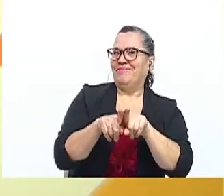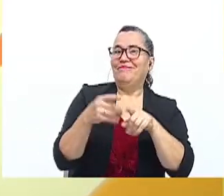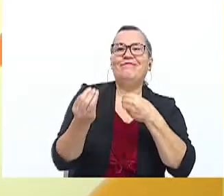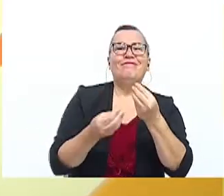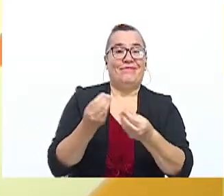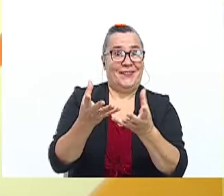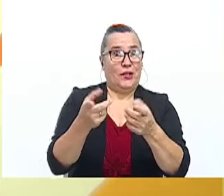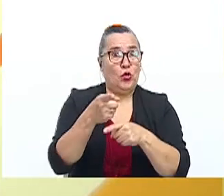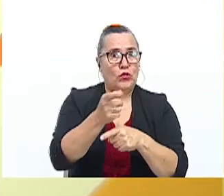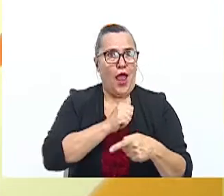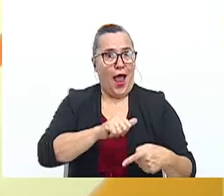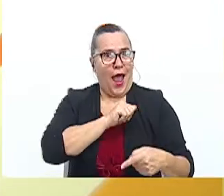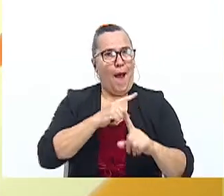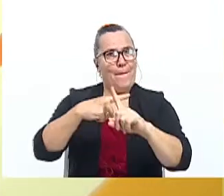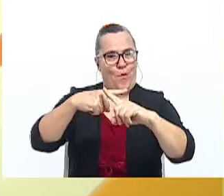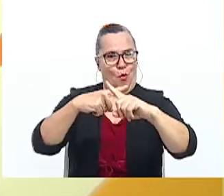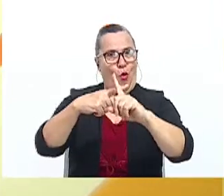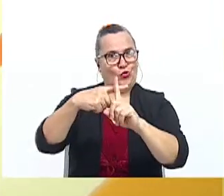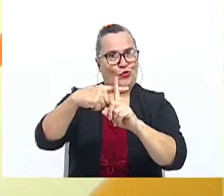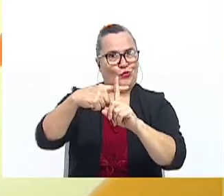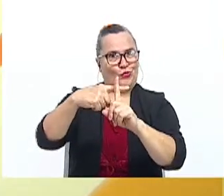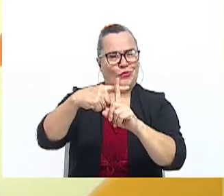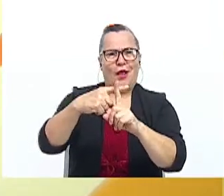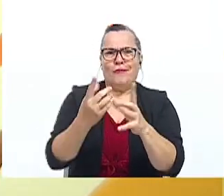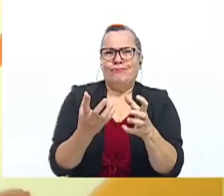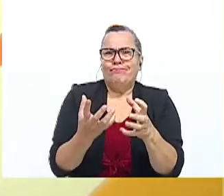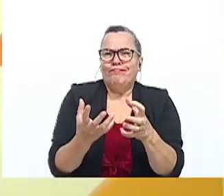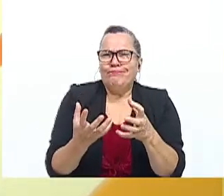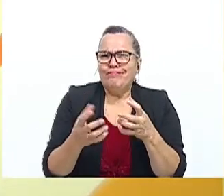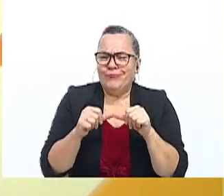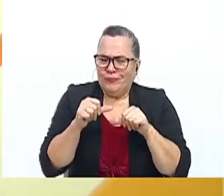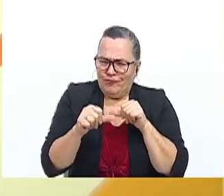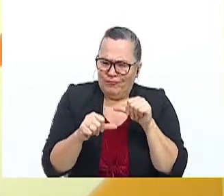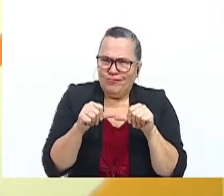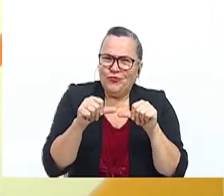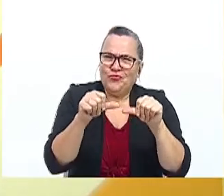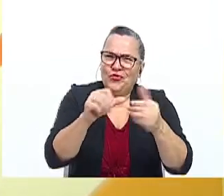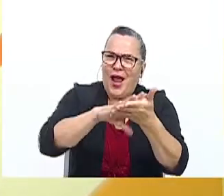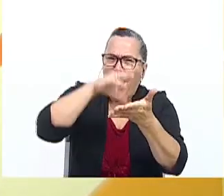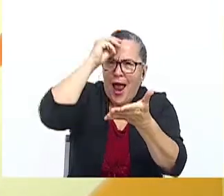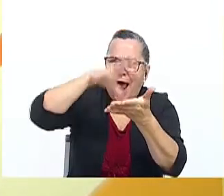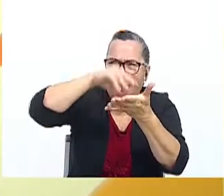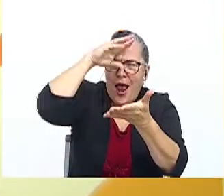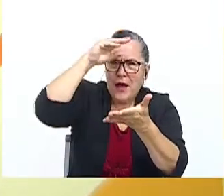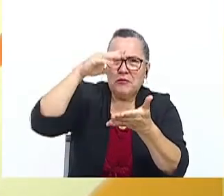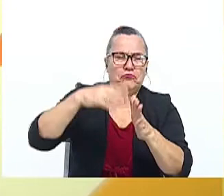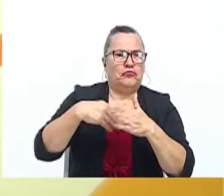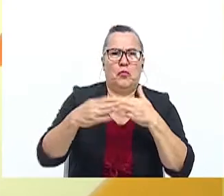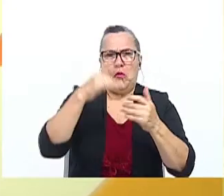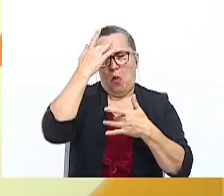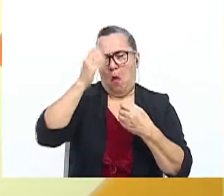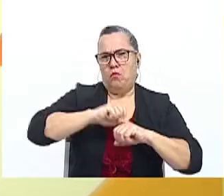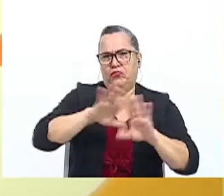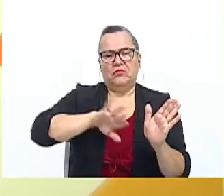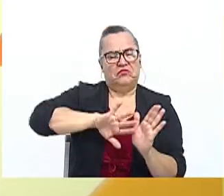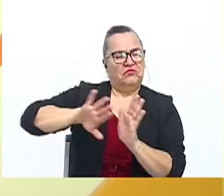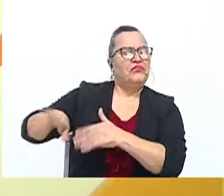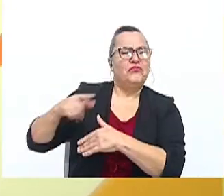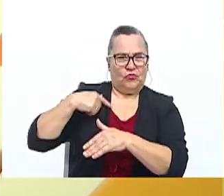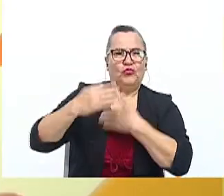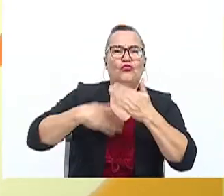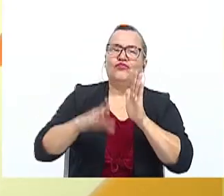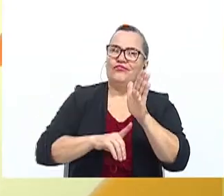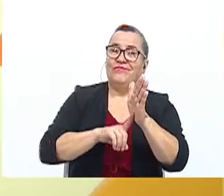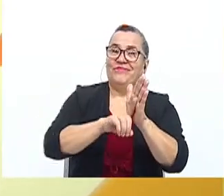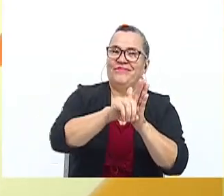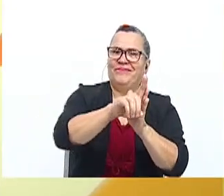que tengan una actitud positiva, con esos deseos de seguir aprendiendo. A pesar de la pandemia, vamos a salir adelante.